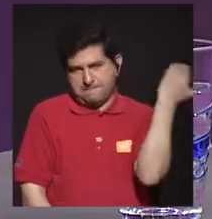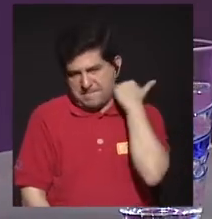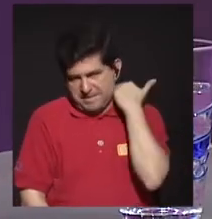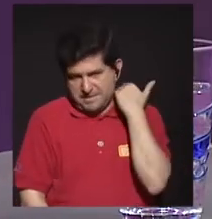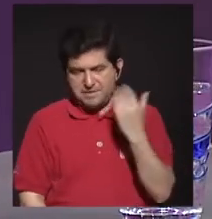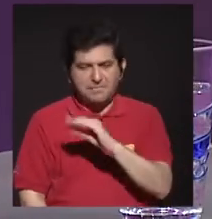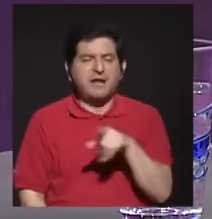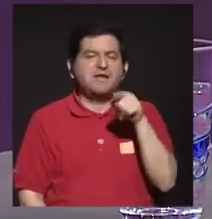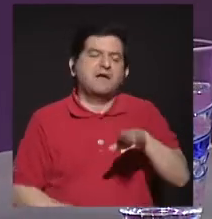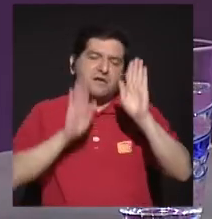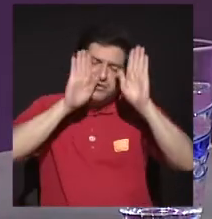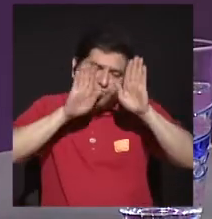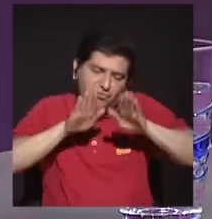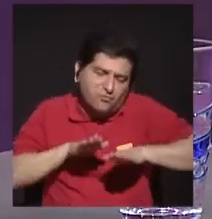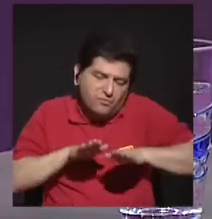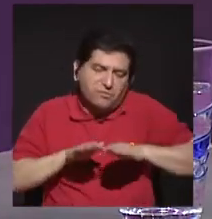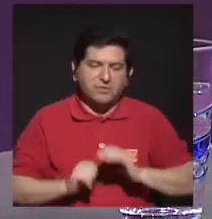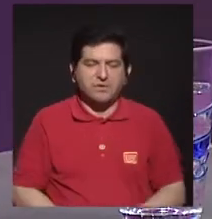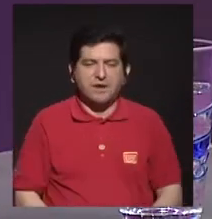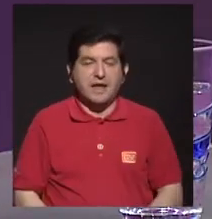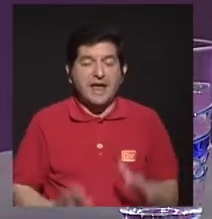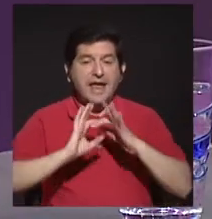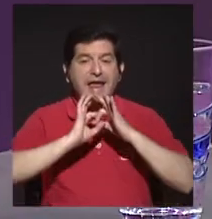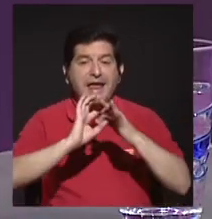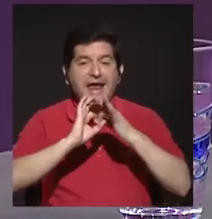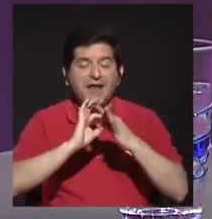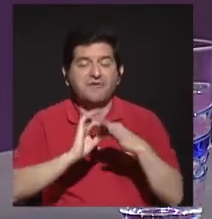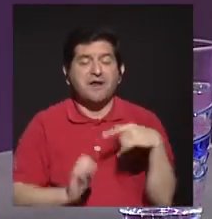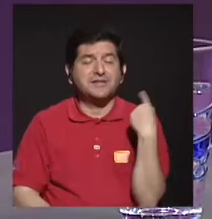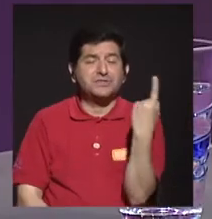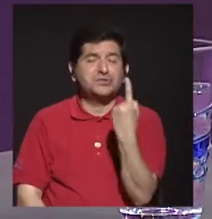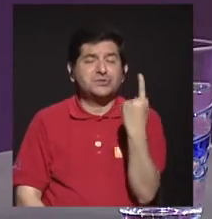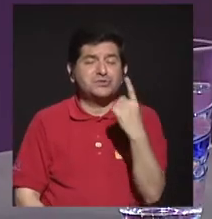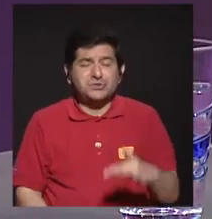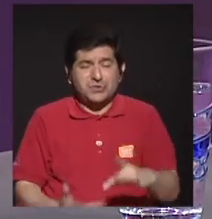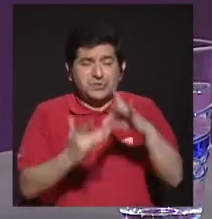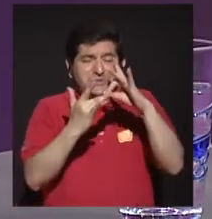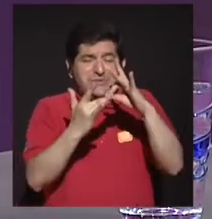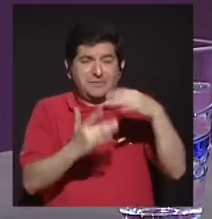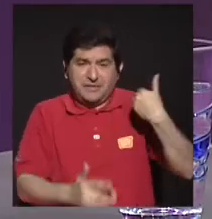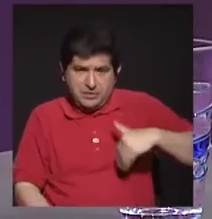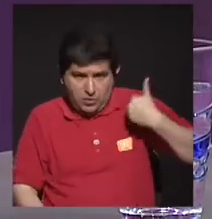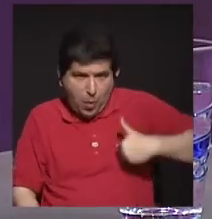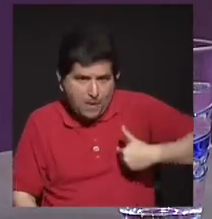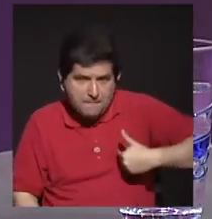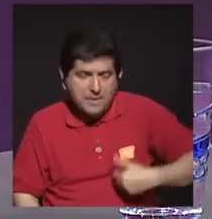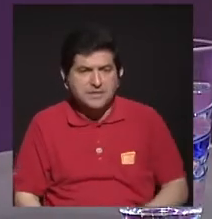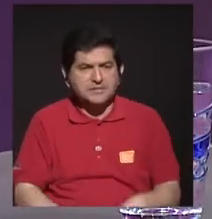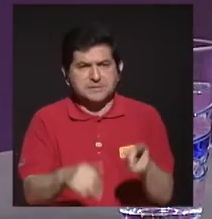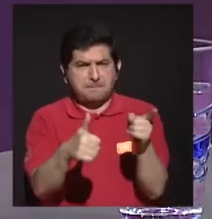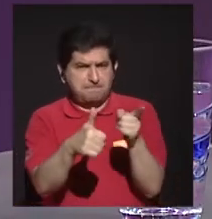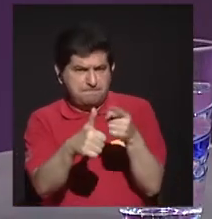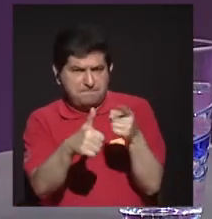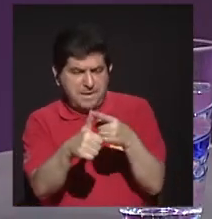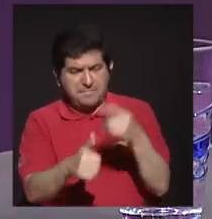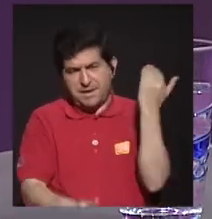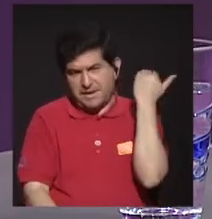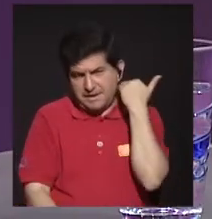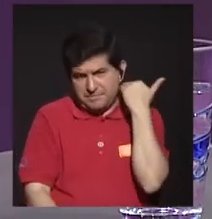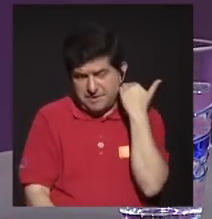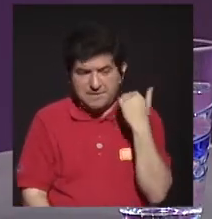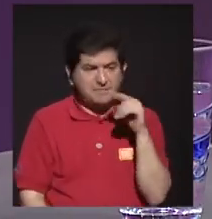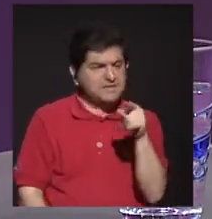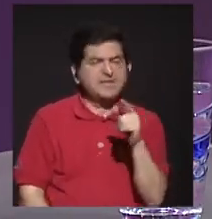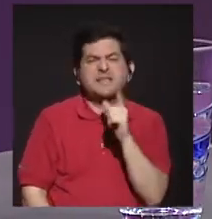uh-huh. y como sumisas en su relación única y exclusivamente con los hombres, porque de las primeras de las que son víctimas son del